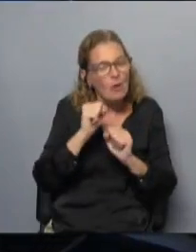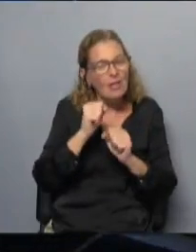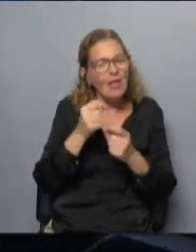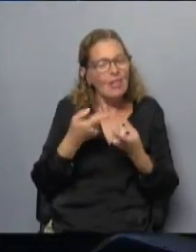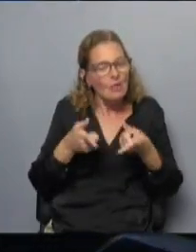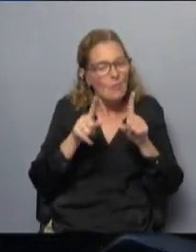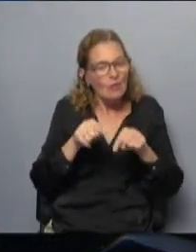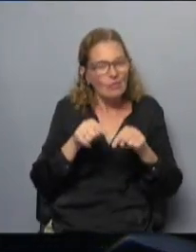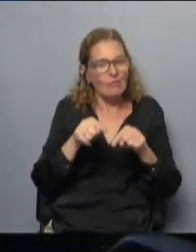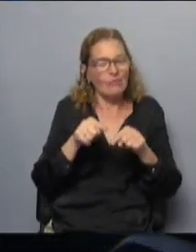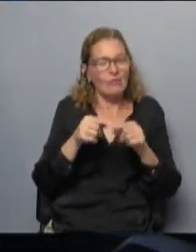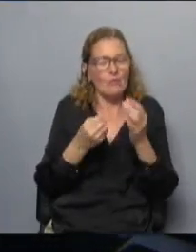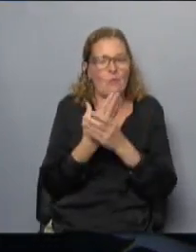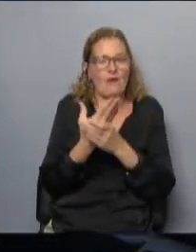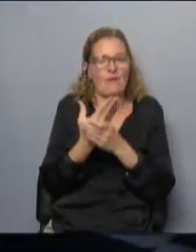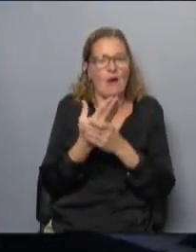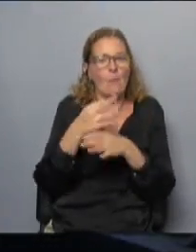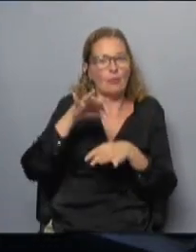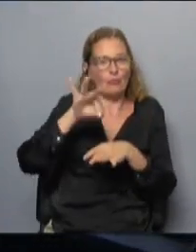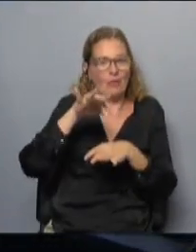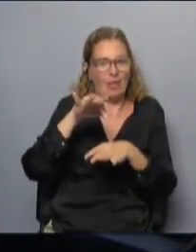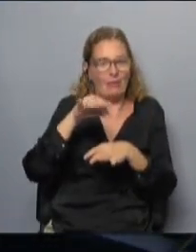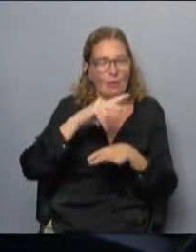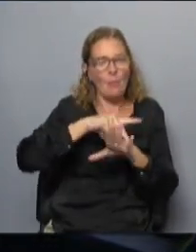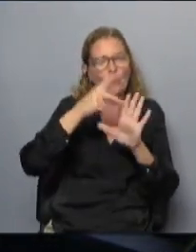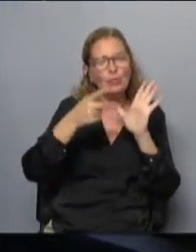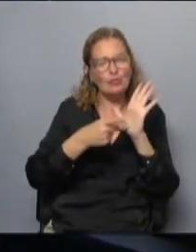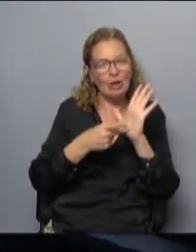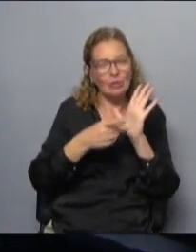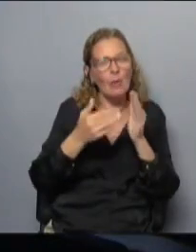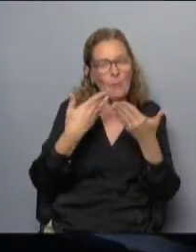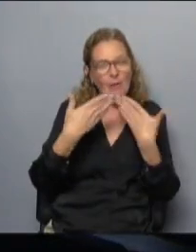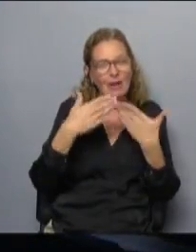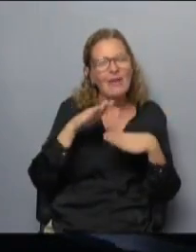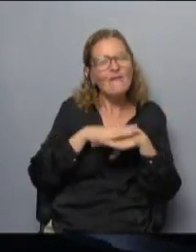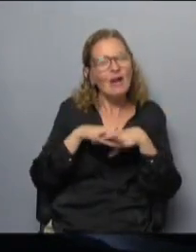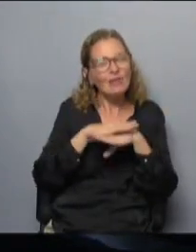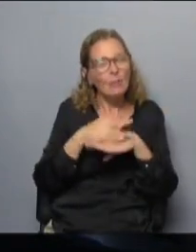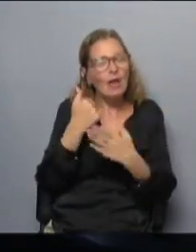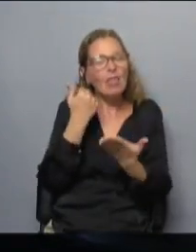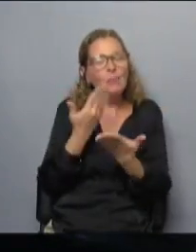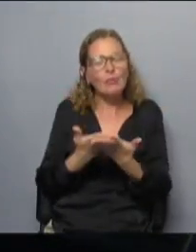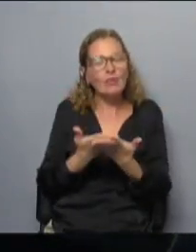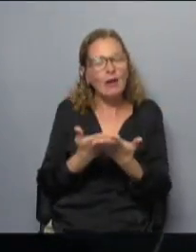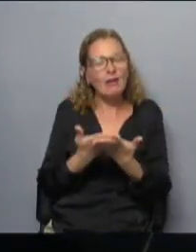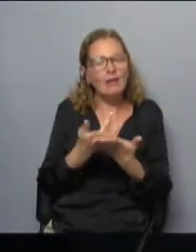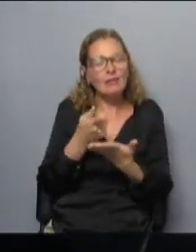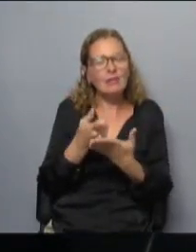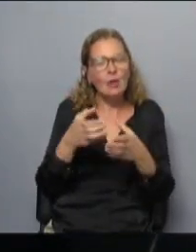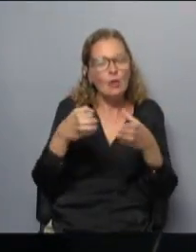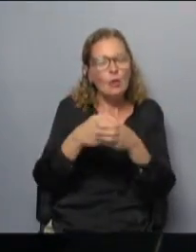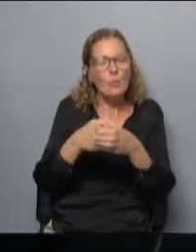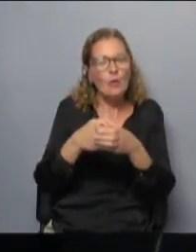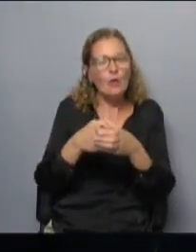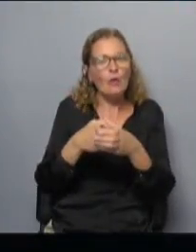como lo hizo ahora vamos a ir un poquito a este proyecto de punta de rieles pero en que se basó para demostrar y llevar a que esta unidad se dé